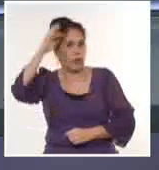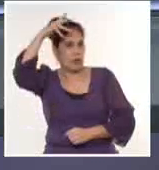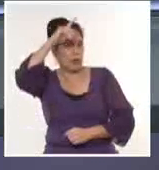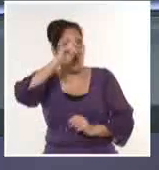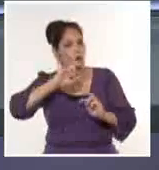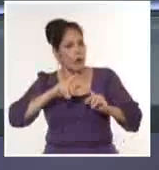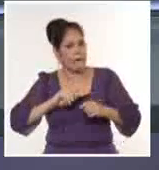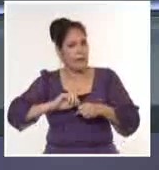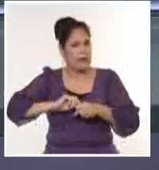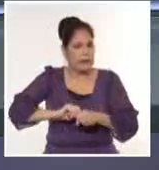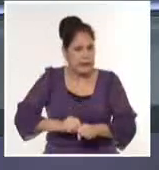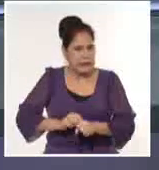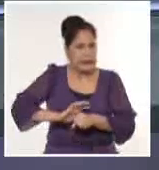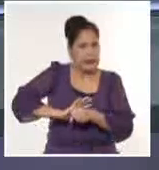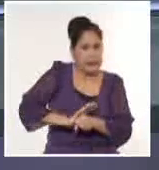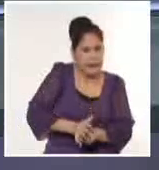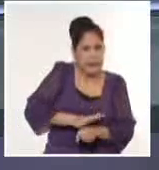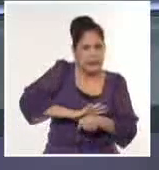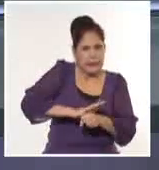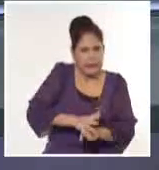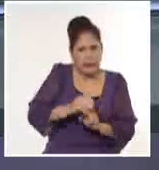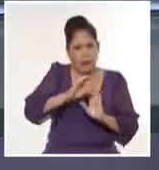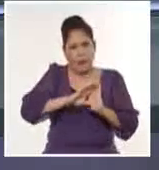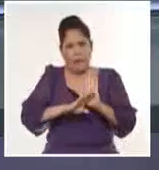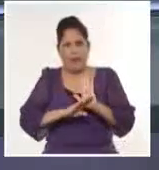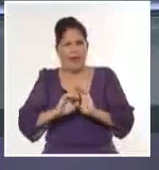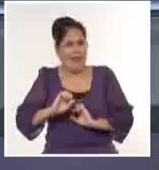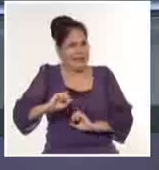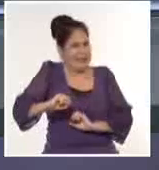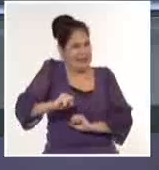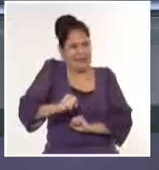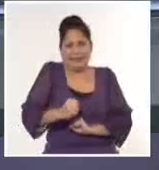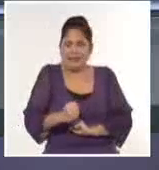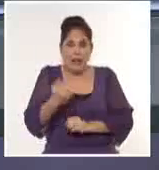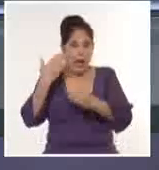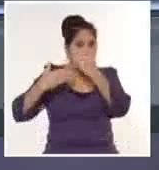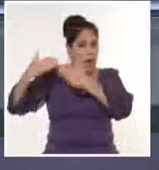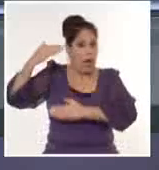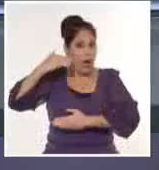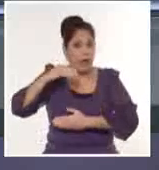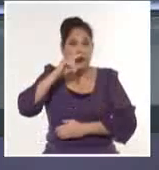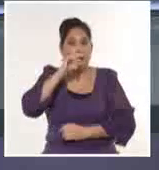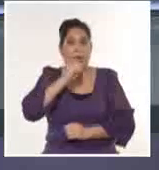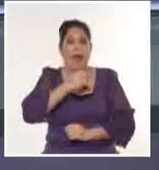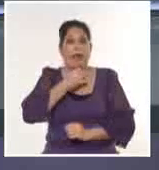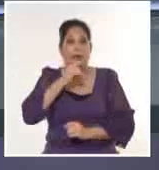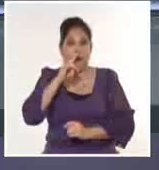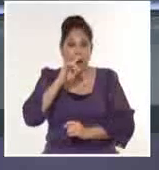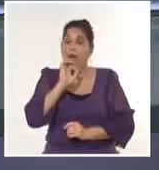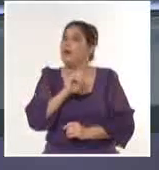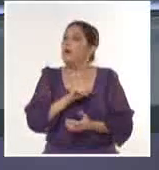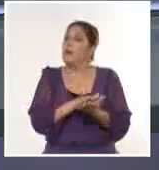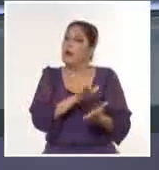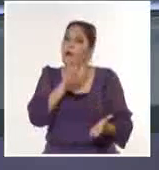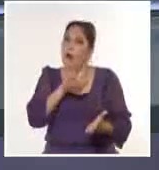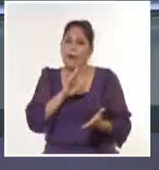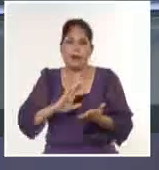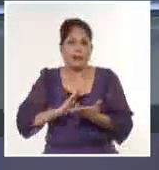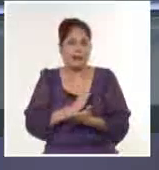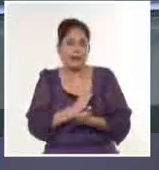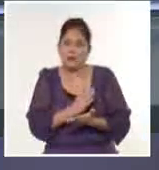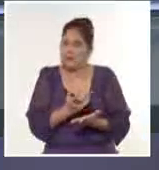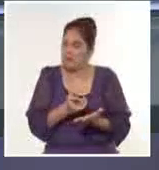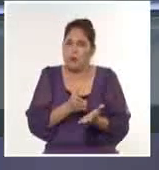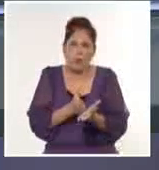con que había reforzado el bloqueo con medidas extremas que su predecesor demócrata mantuvo pese a promesas de fines